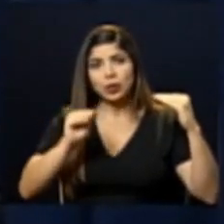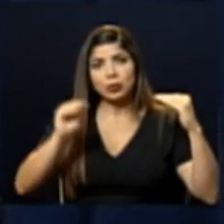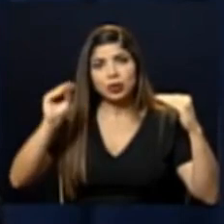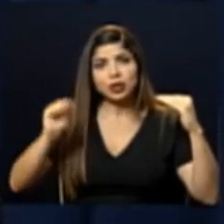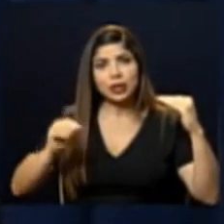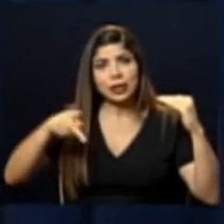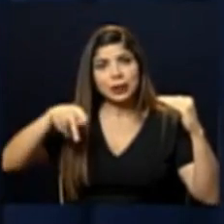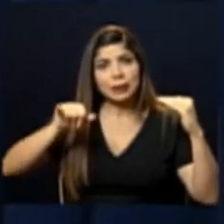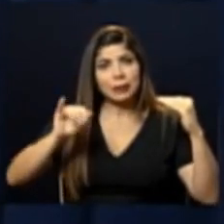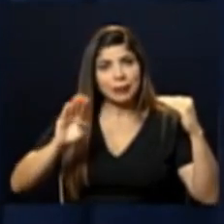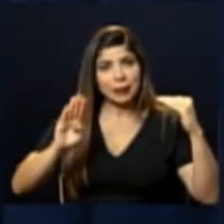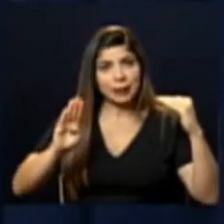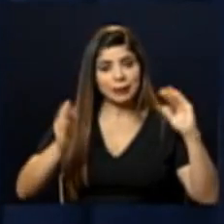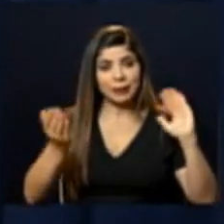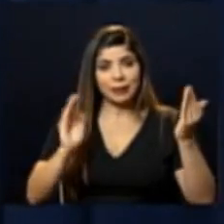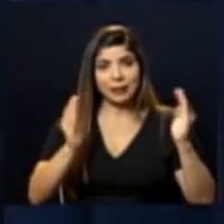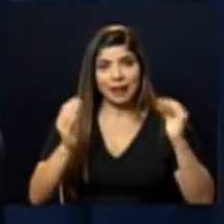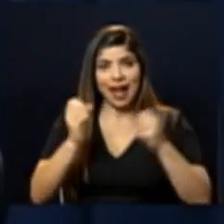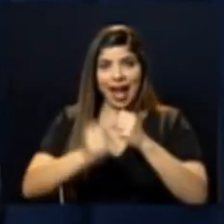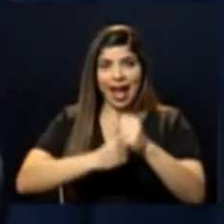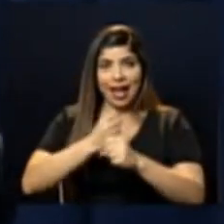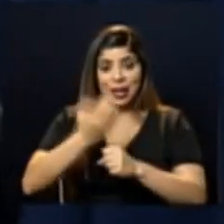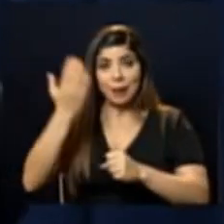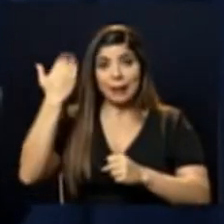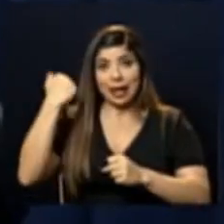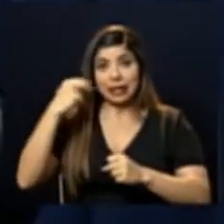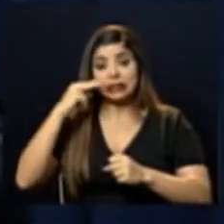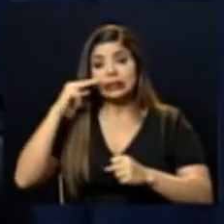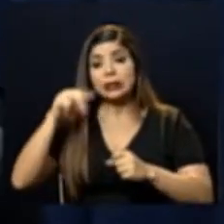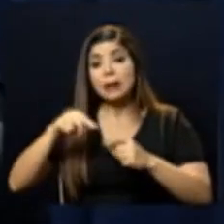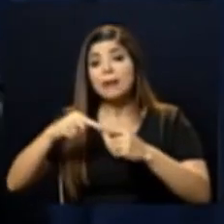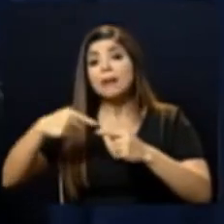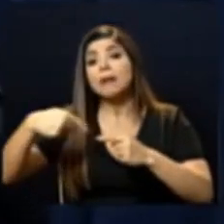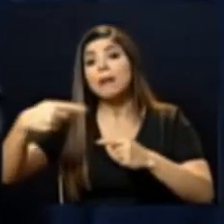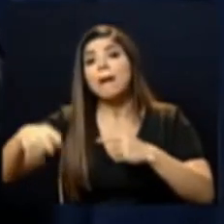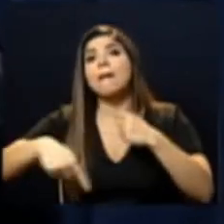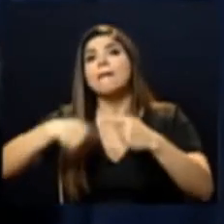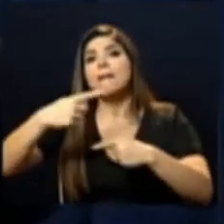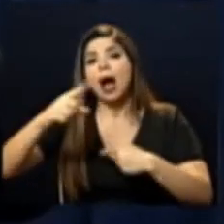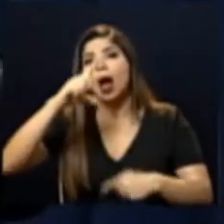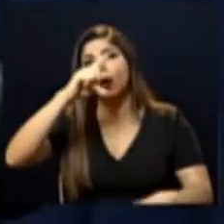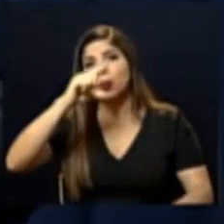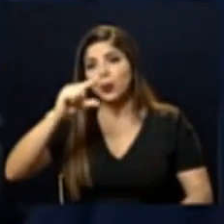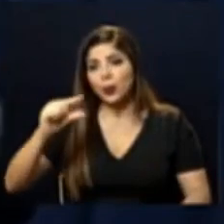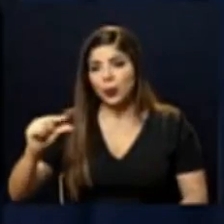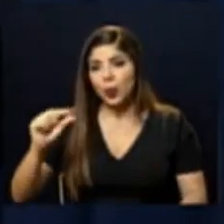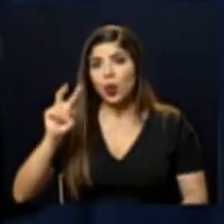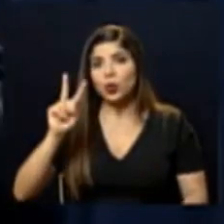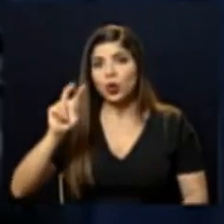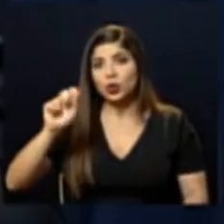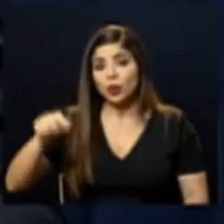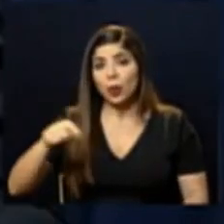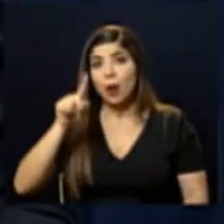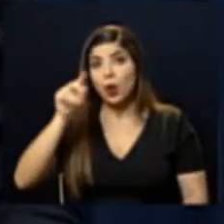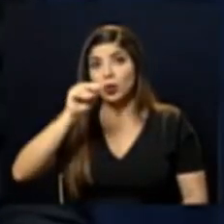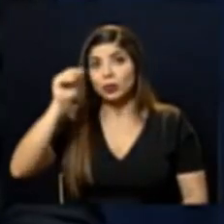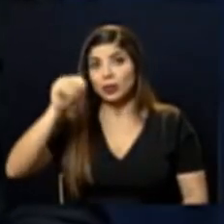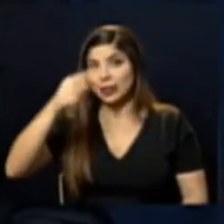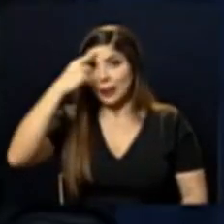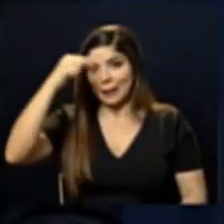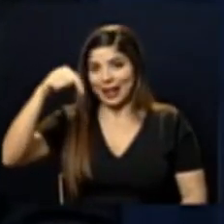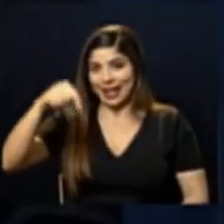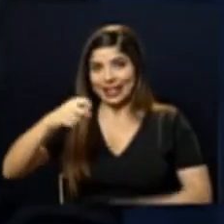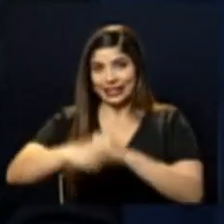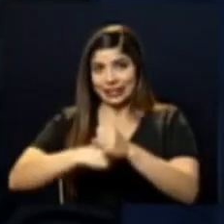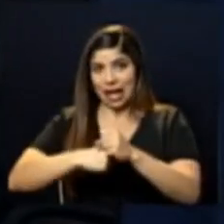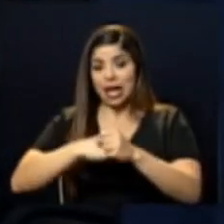PIB el año anterior, y se proyecta que bajaría a 2,1% este año y